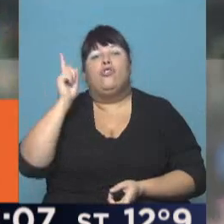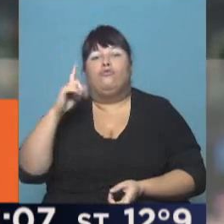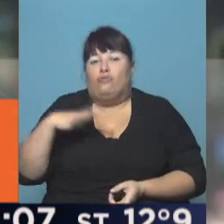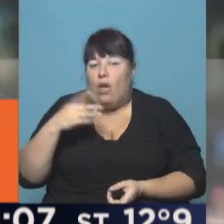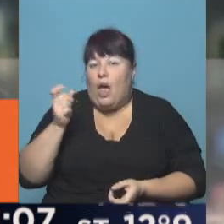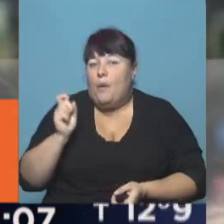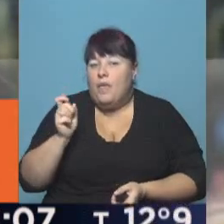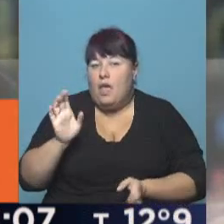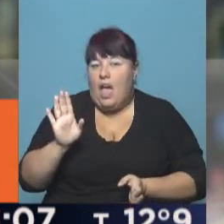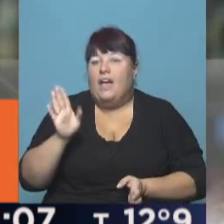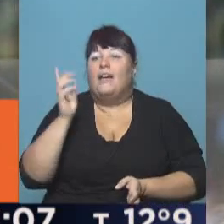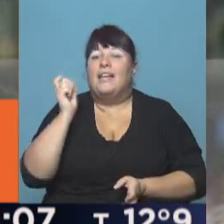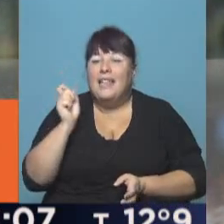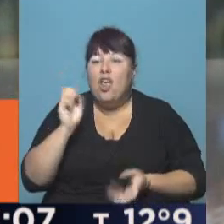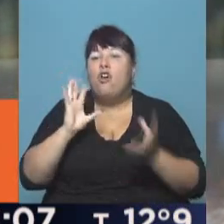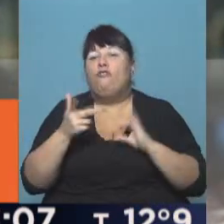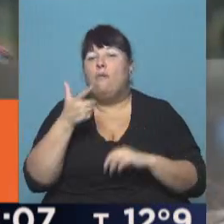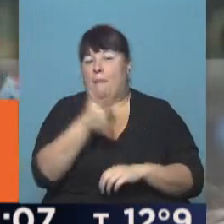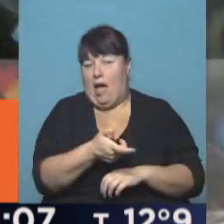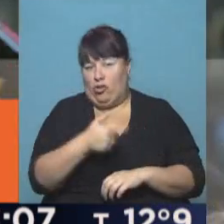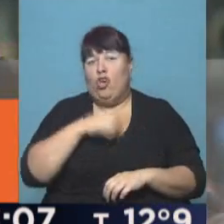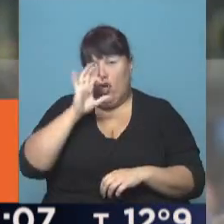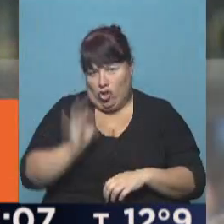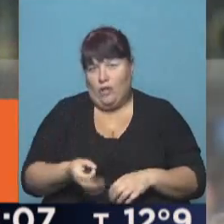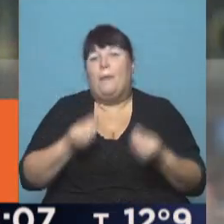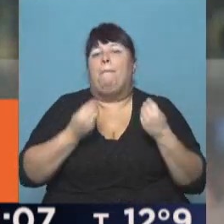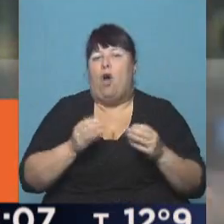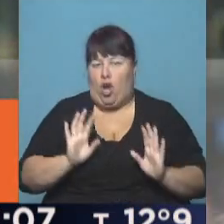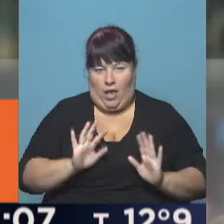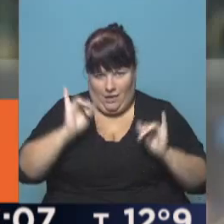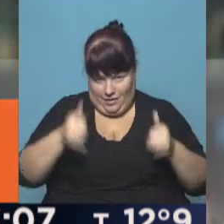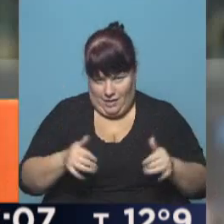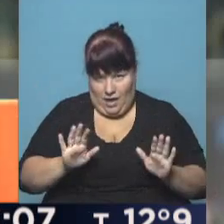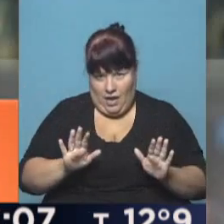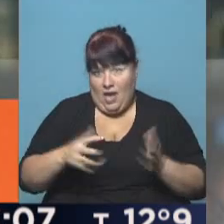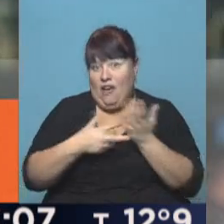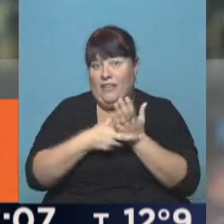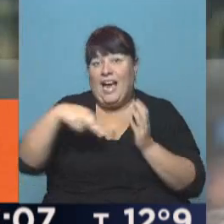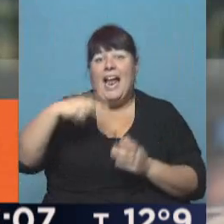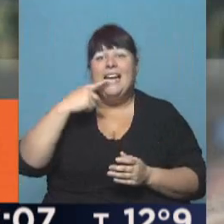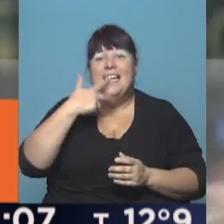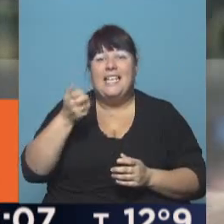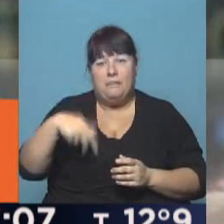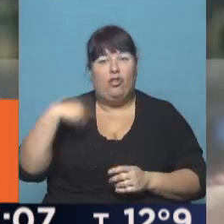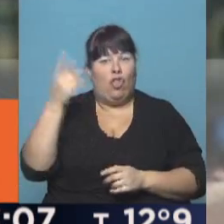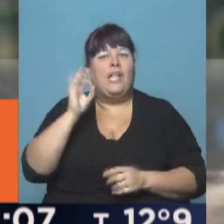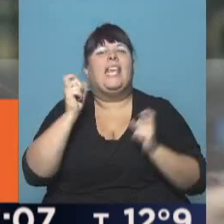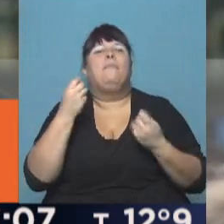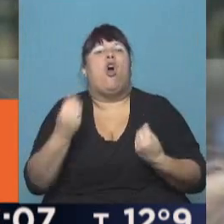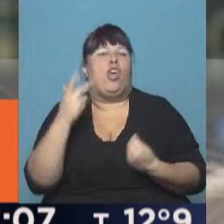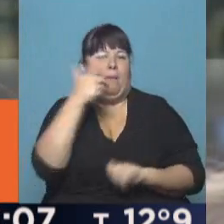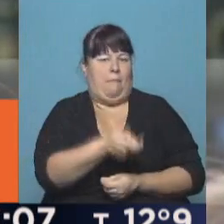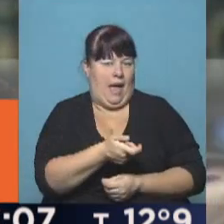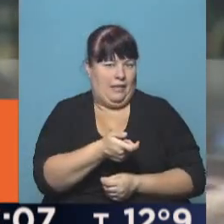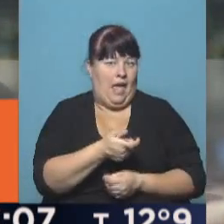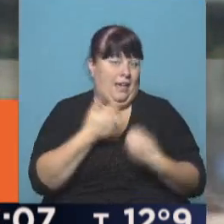todavía quién y cómo lo mataron. Lo que sí sabemos es por qué. Al fiscal Lehmann todos sabemos por qué lo mataron. Y